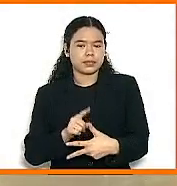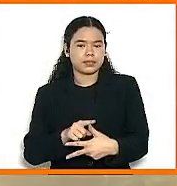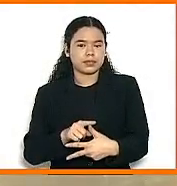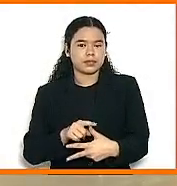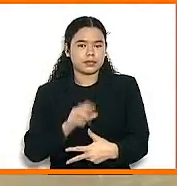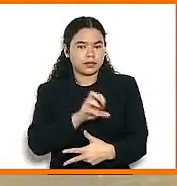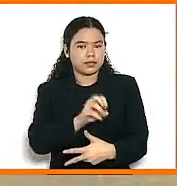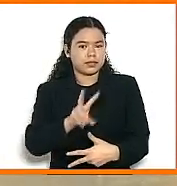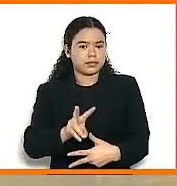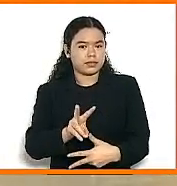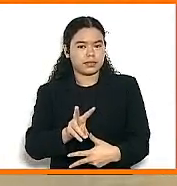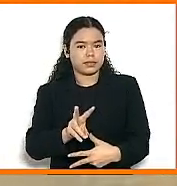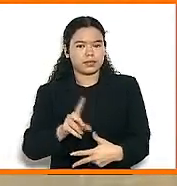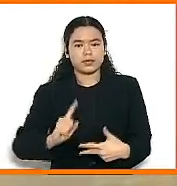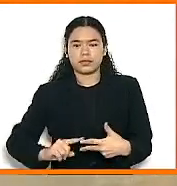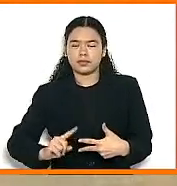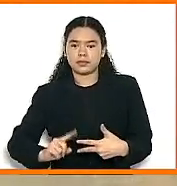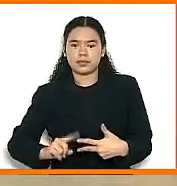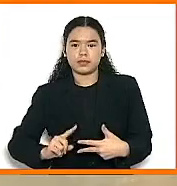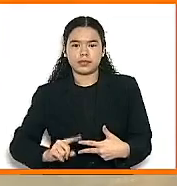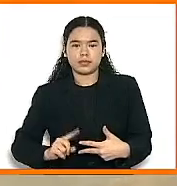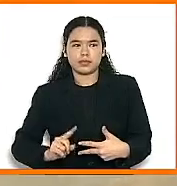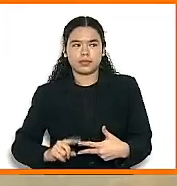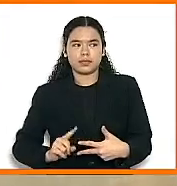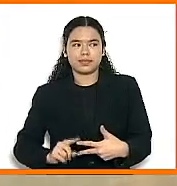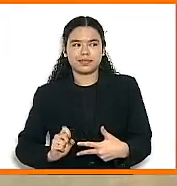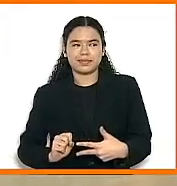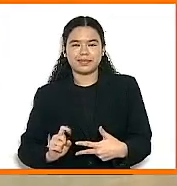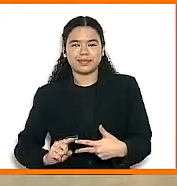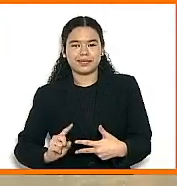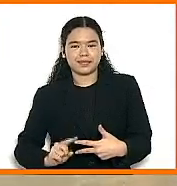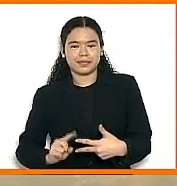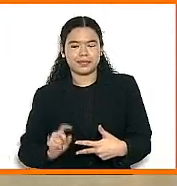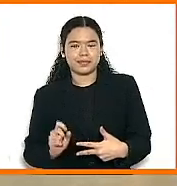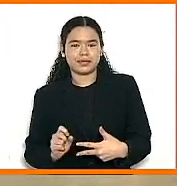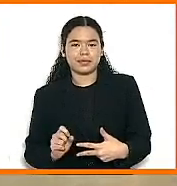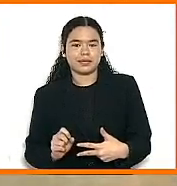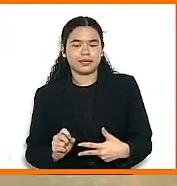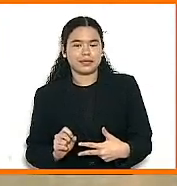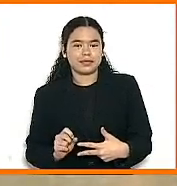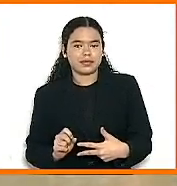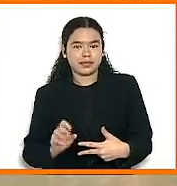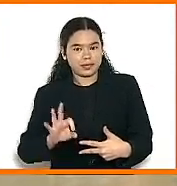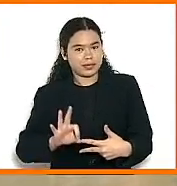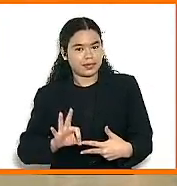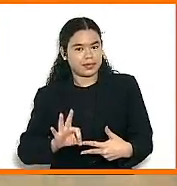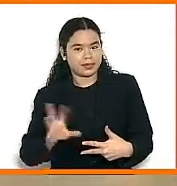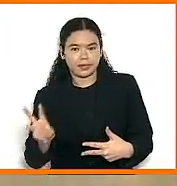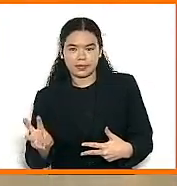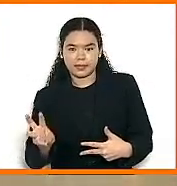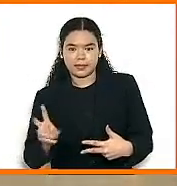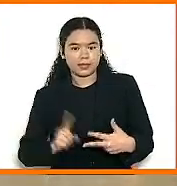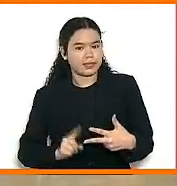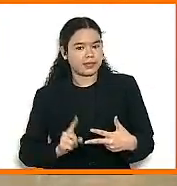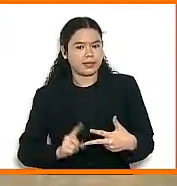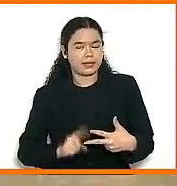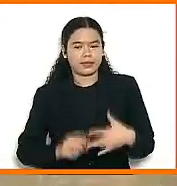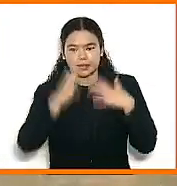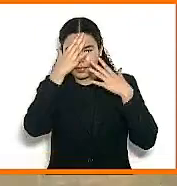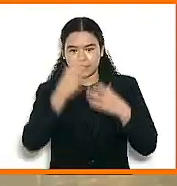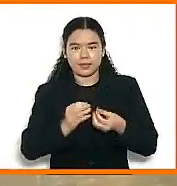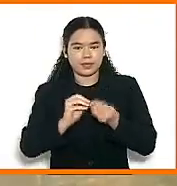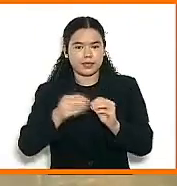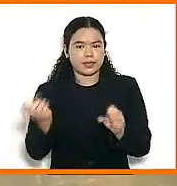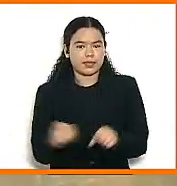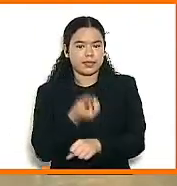el 02. Segundo número ganador. Este es el 96. Tercer y